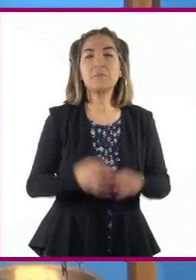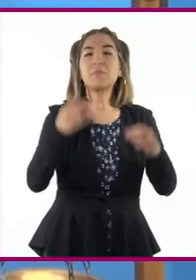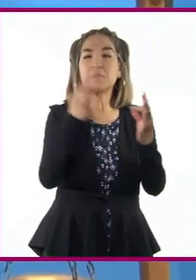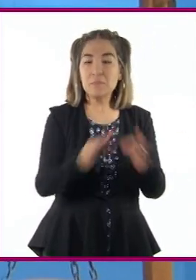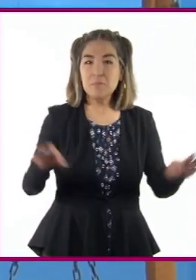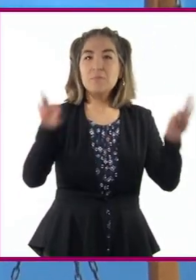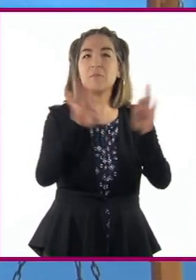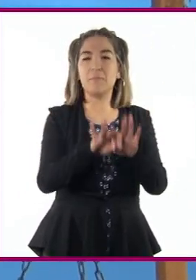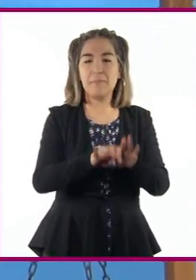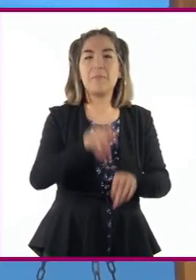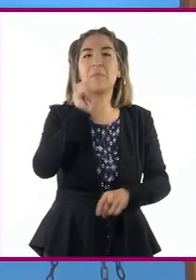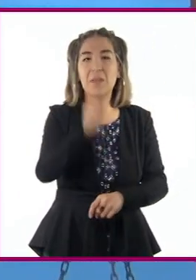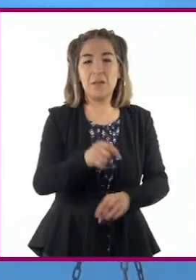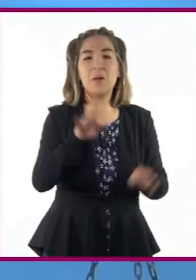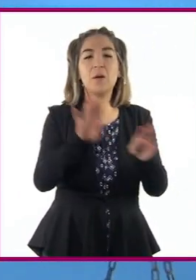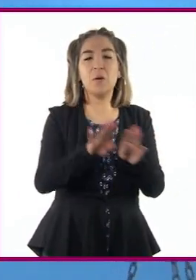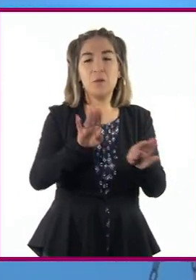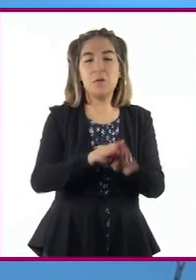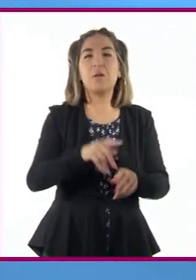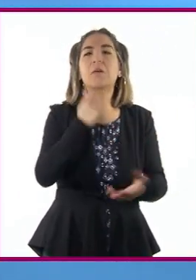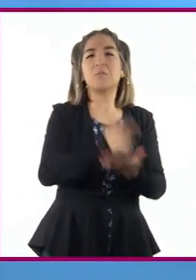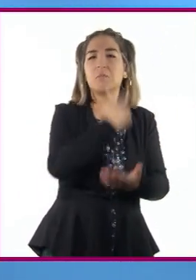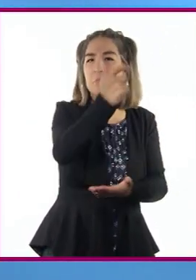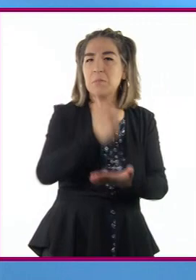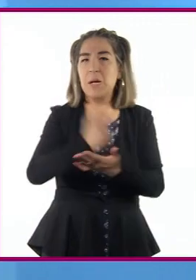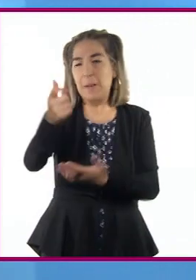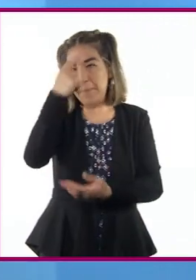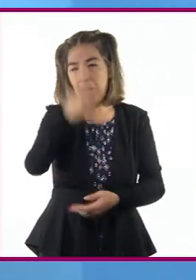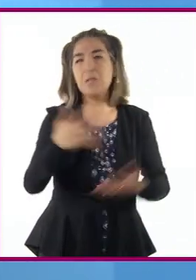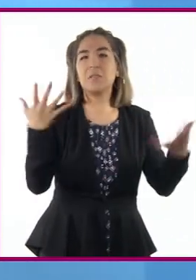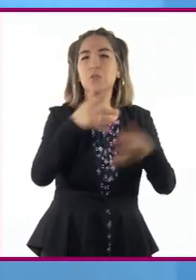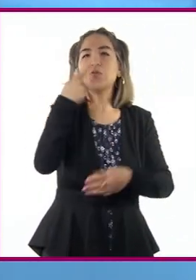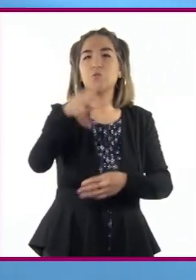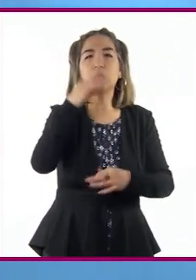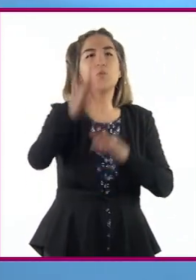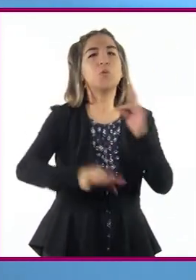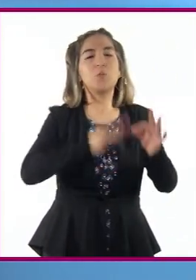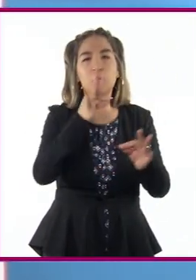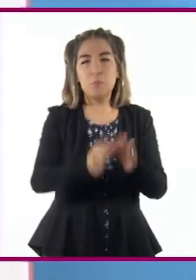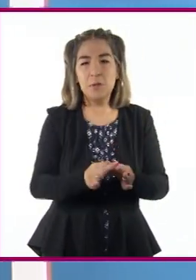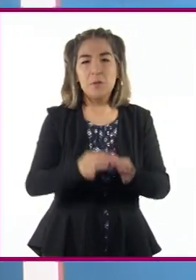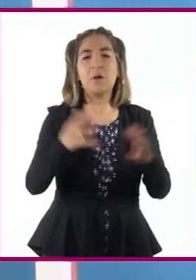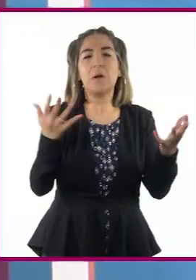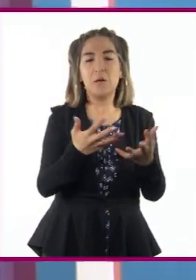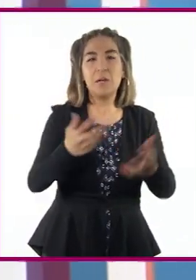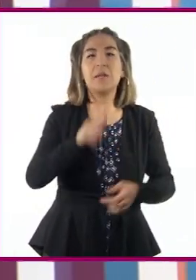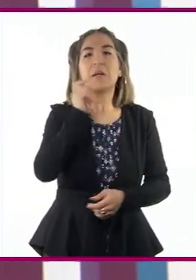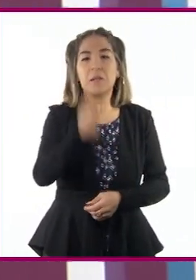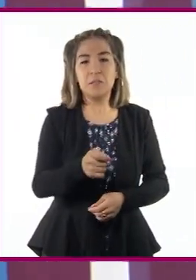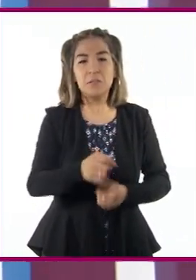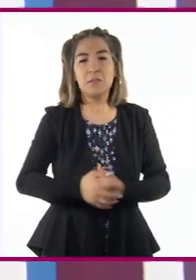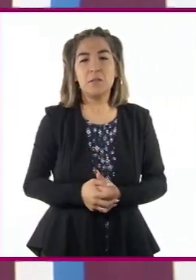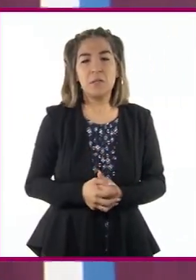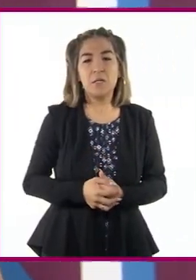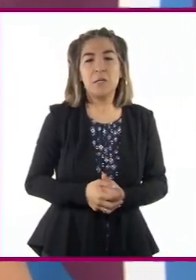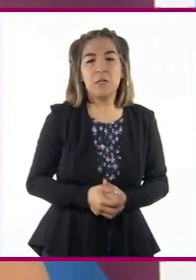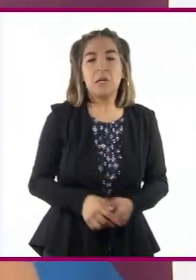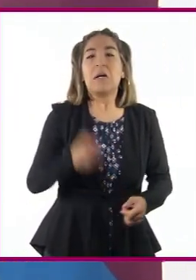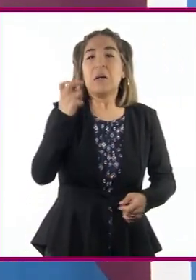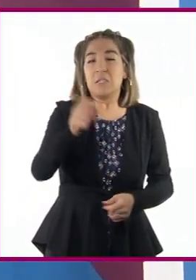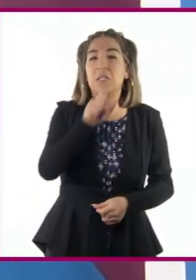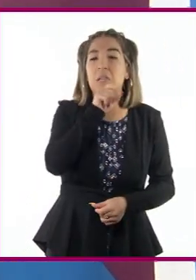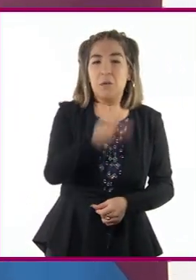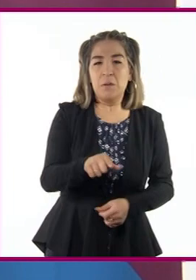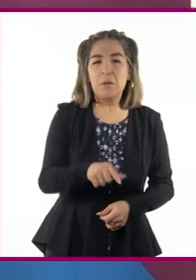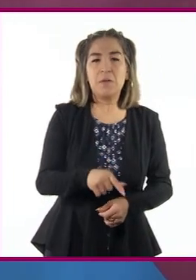importante. Esos recursos se asignan para cumplir con un propósito. No se pueden gastar con otros fines. De ser así,